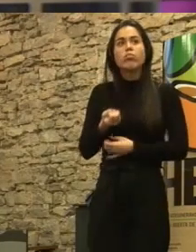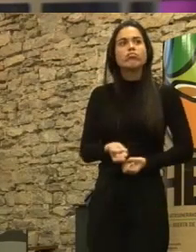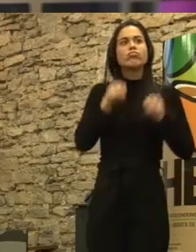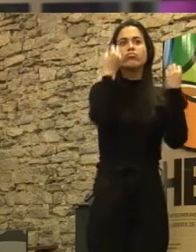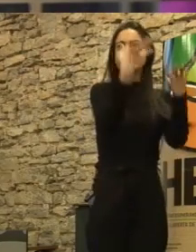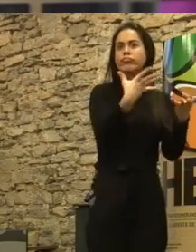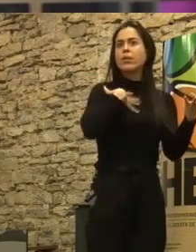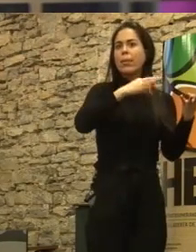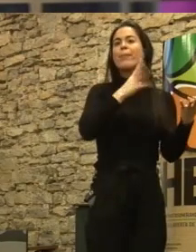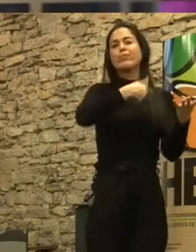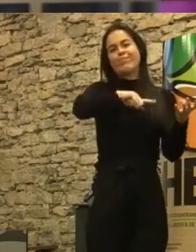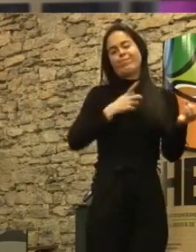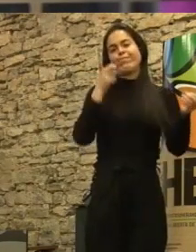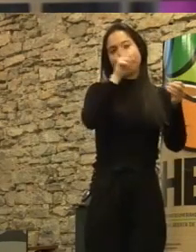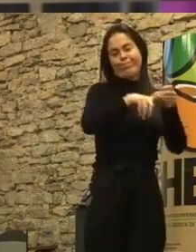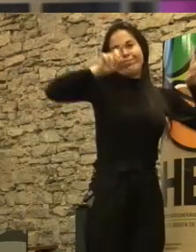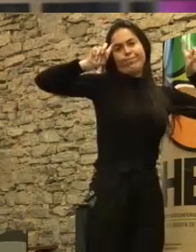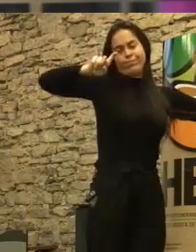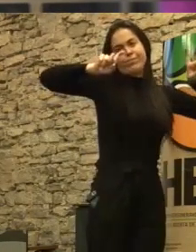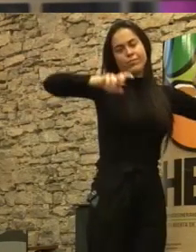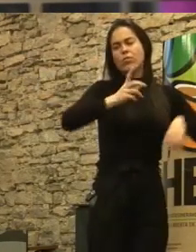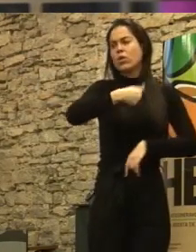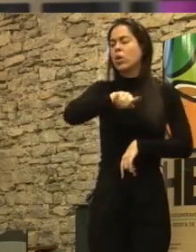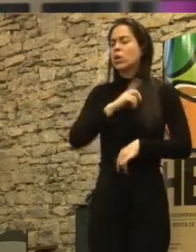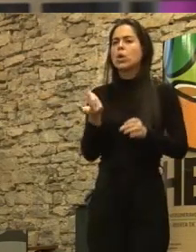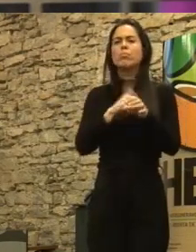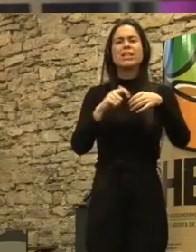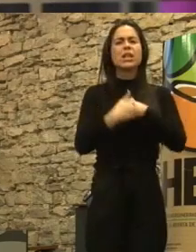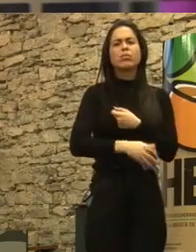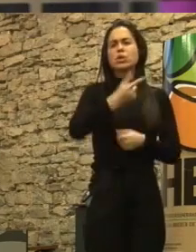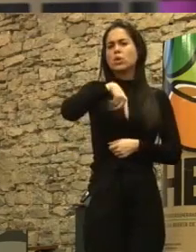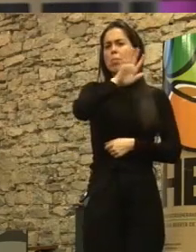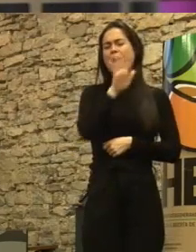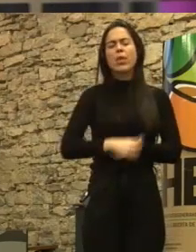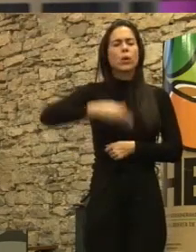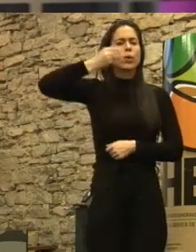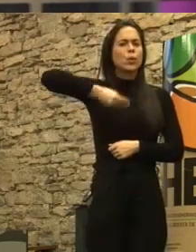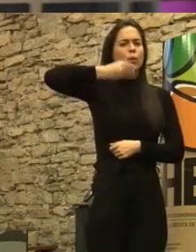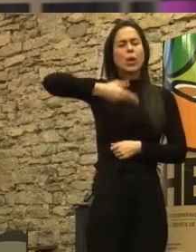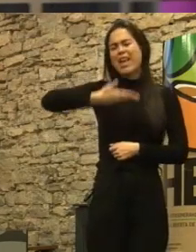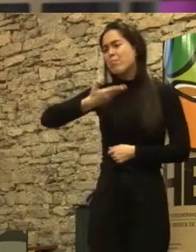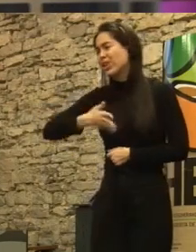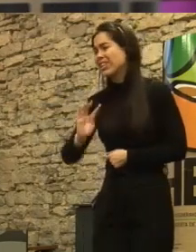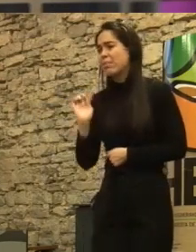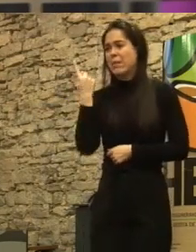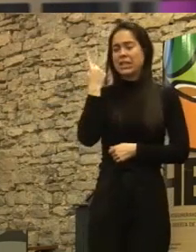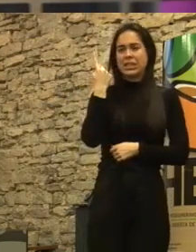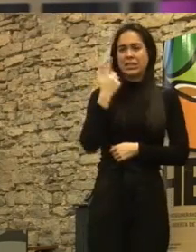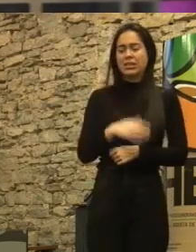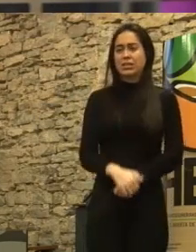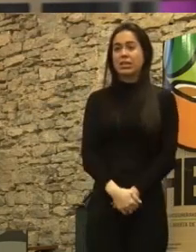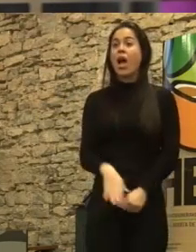¿En qué basamos nosotros la participación, que nos parece súper súper importante? Antes, cuando estaba, hay un